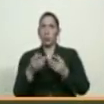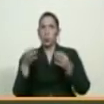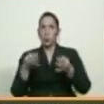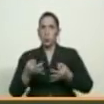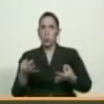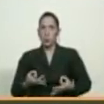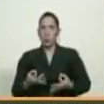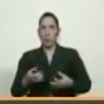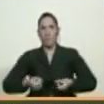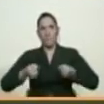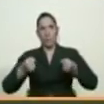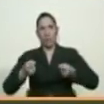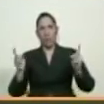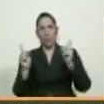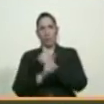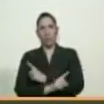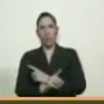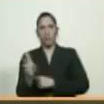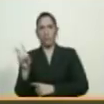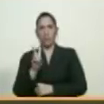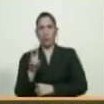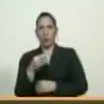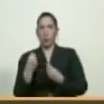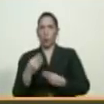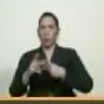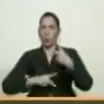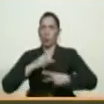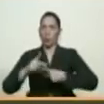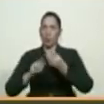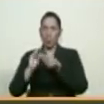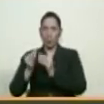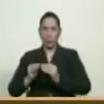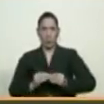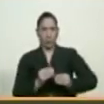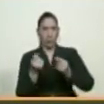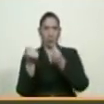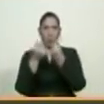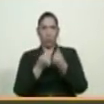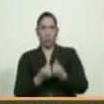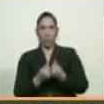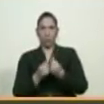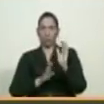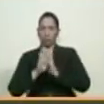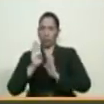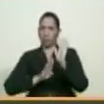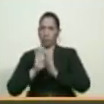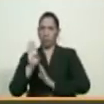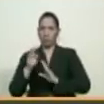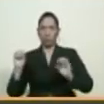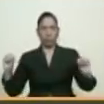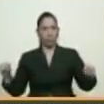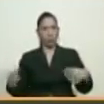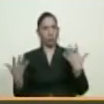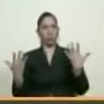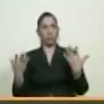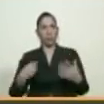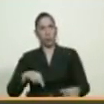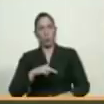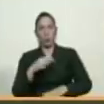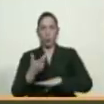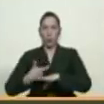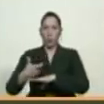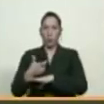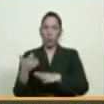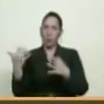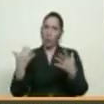mercado cambiario venezolano en lo que es el programa de recuperación económica, crecimiento y prosperidad que nuestro gobierno, de la mano con el